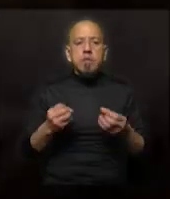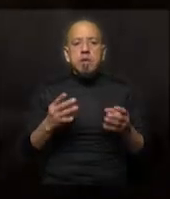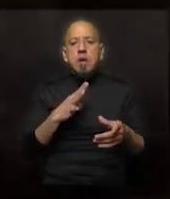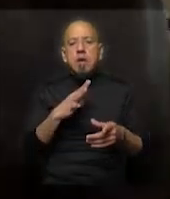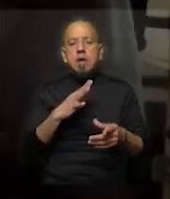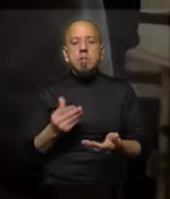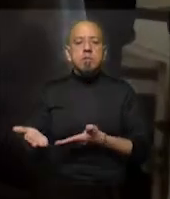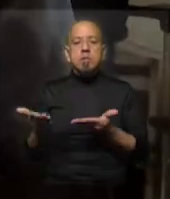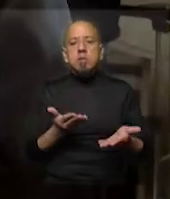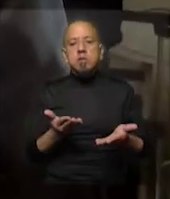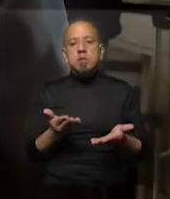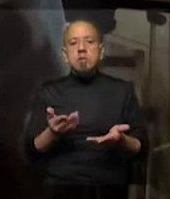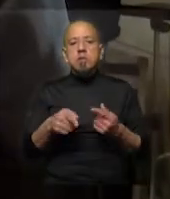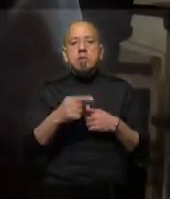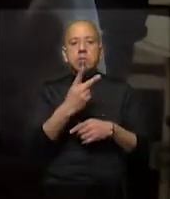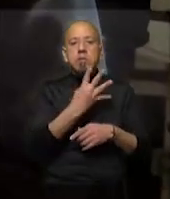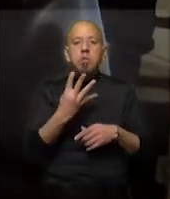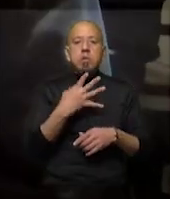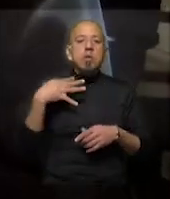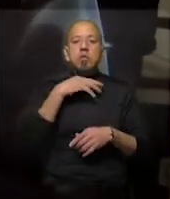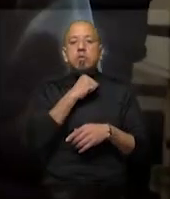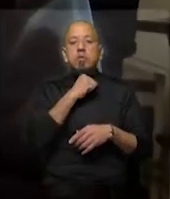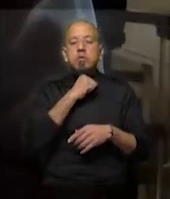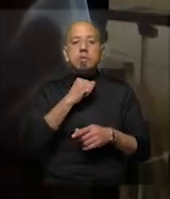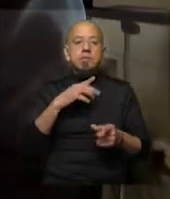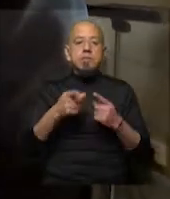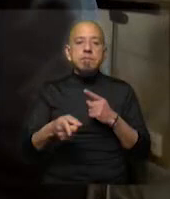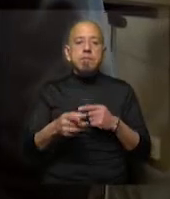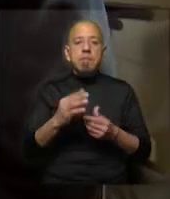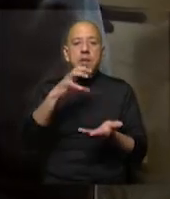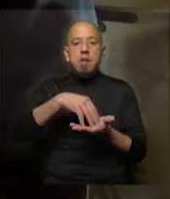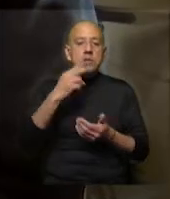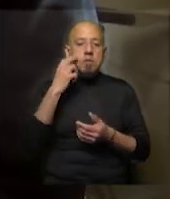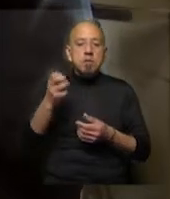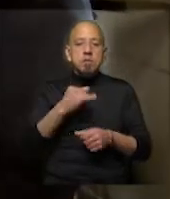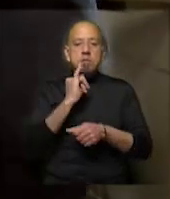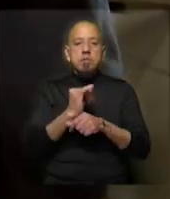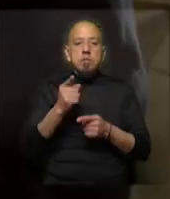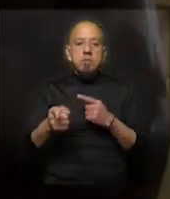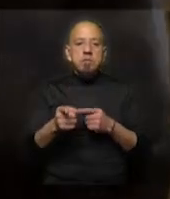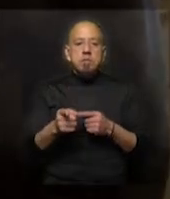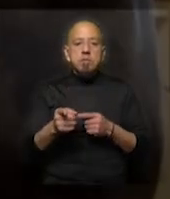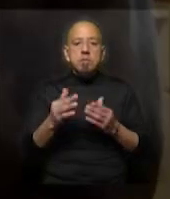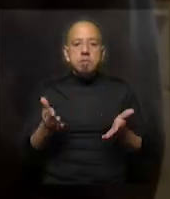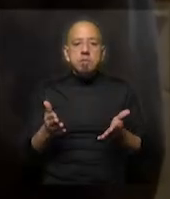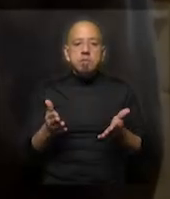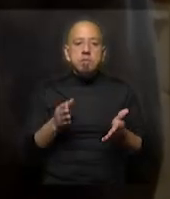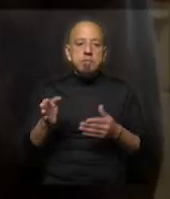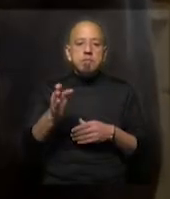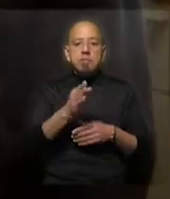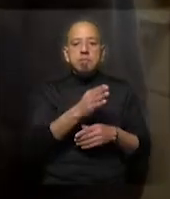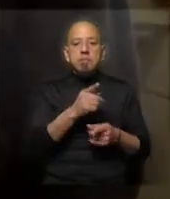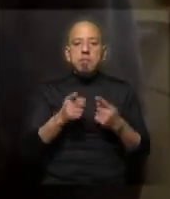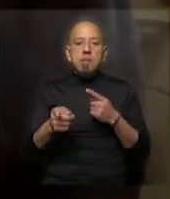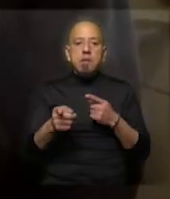tengo una invitación para hacerles para este 24 de agosto que inmigrantes lugar que ya conocen también porque vamos algunas veces